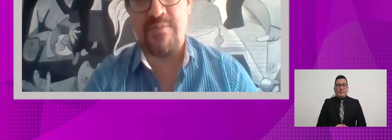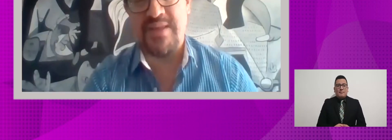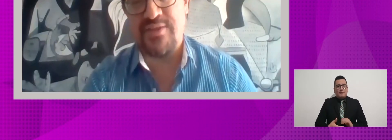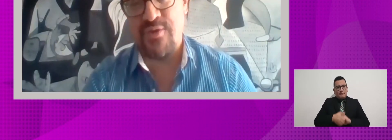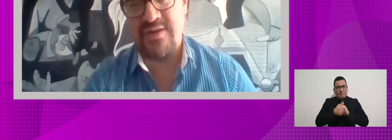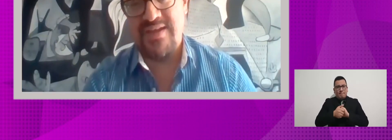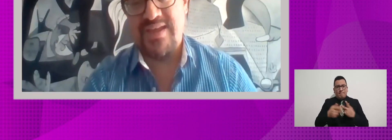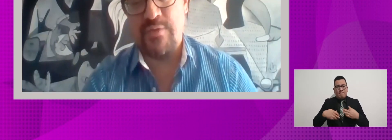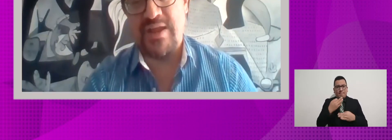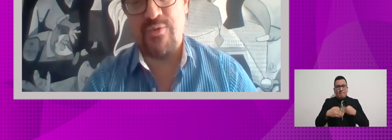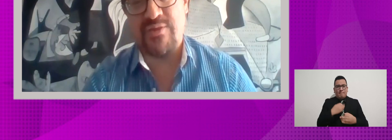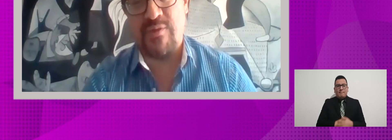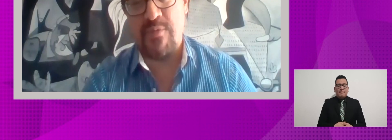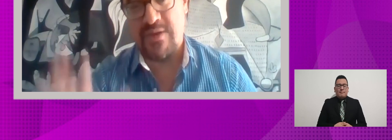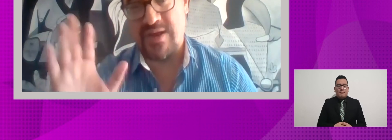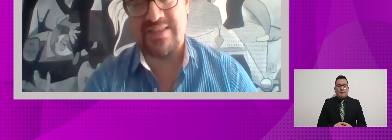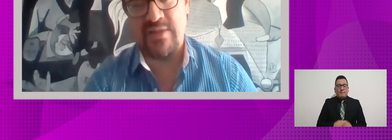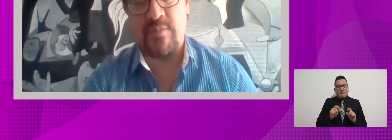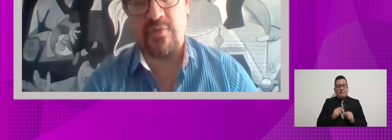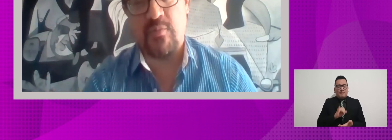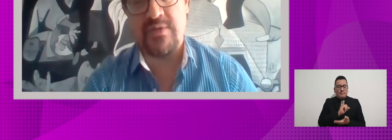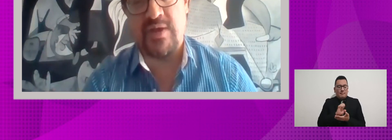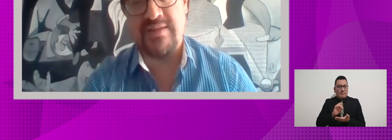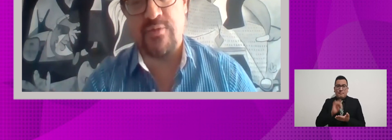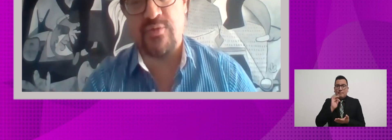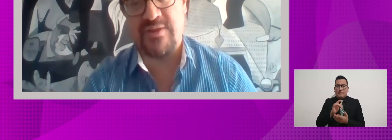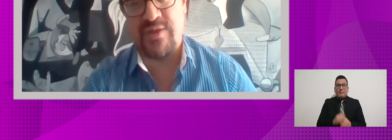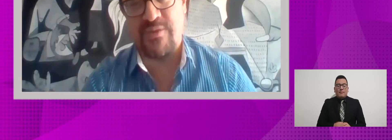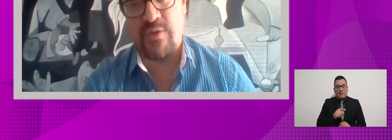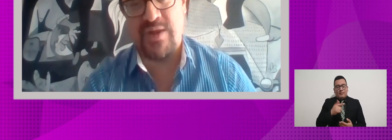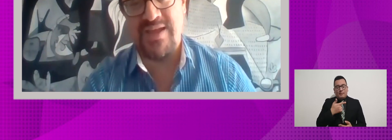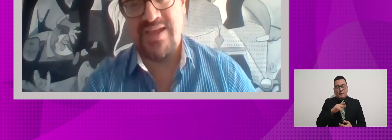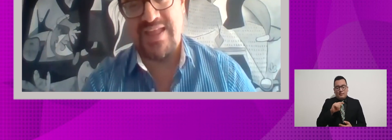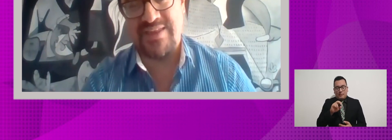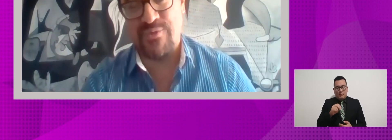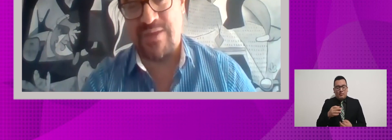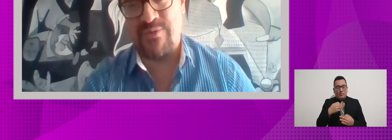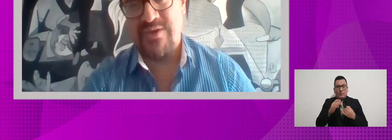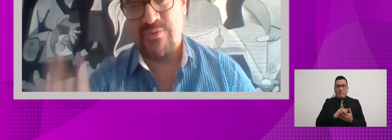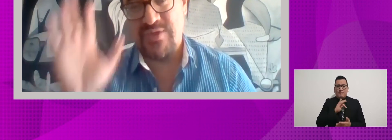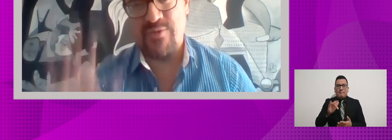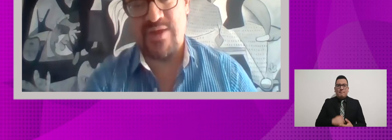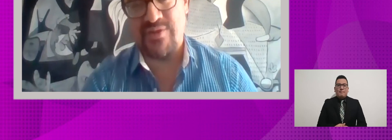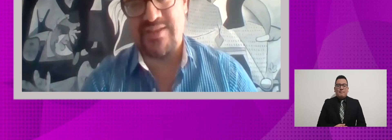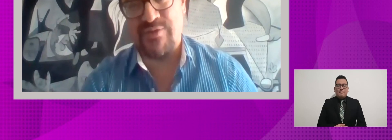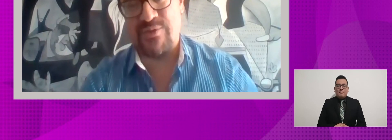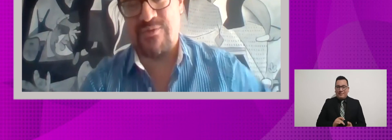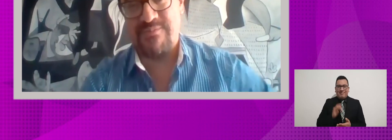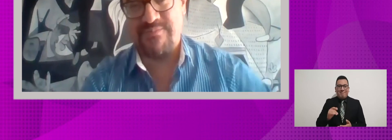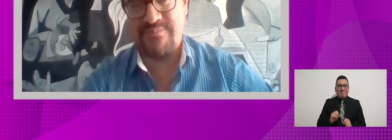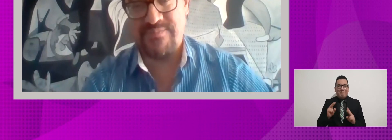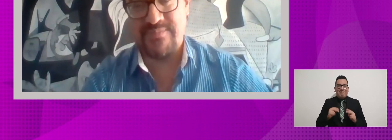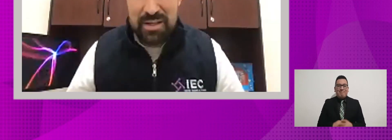ustedes por la invitación y un saludo a todo el público, agradeciéndole por supuesto al Instituto Electoral de Coahuila y a ti, Gustavo. Un saludo a todas y